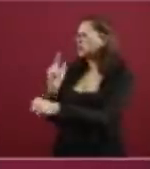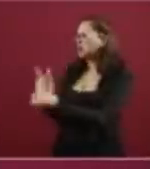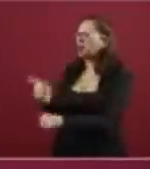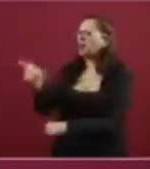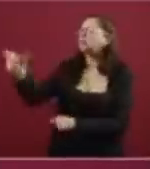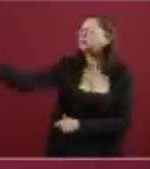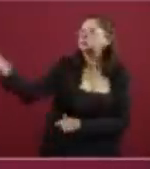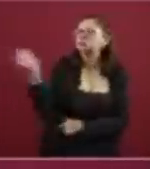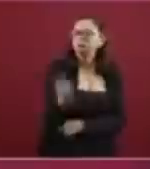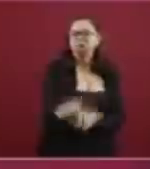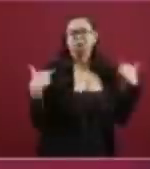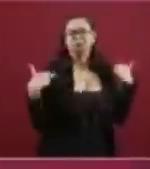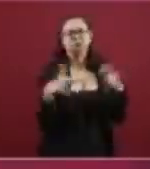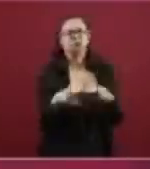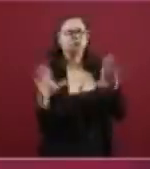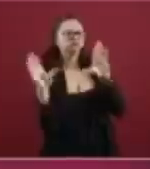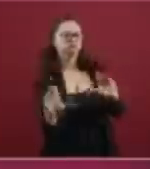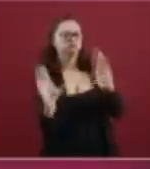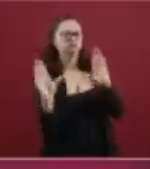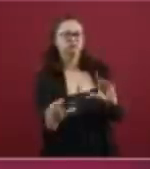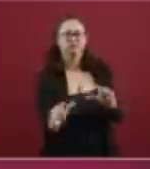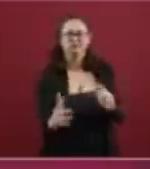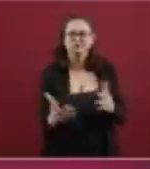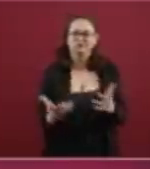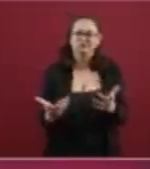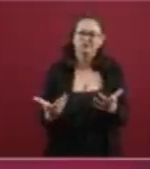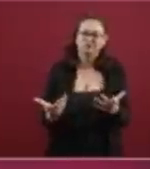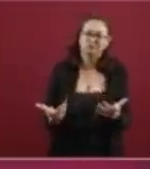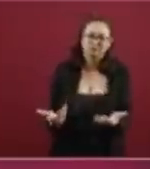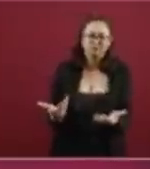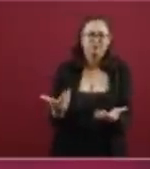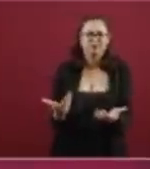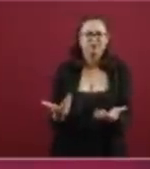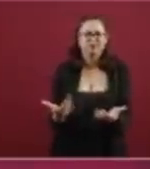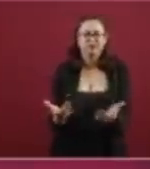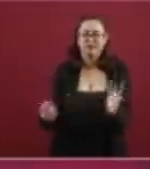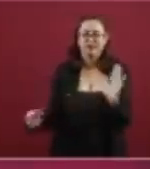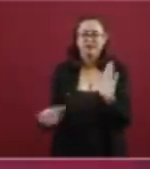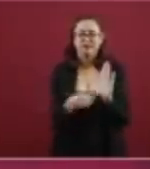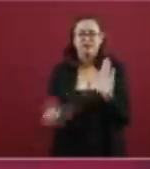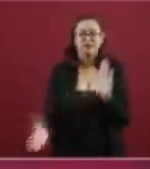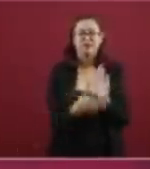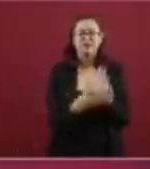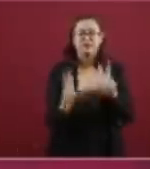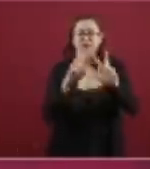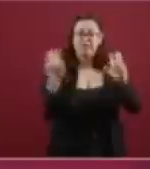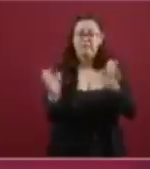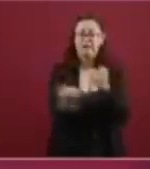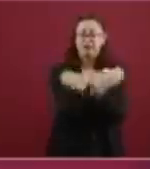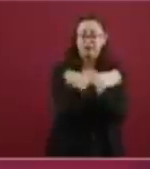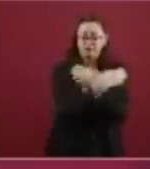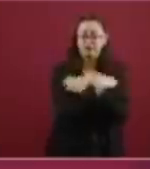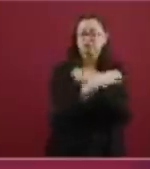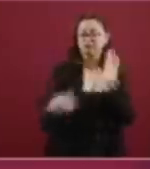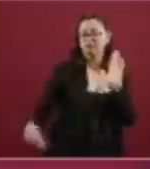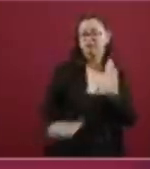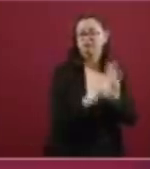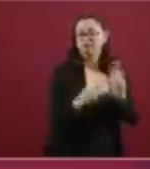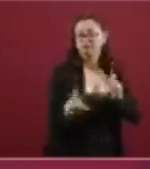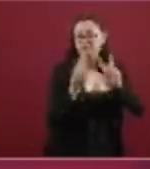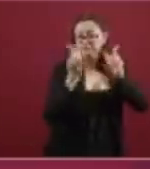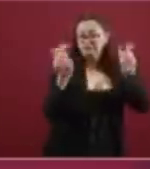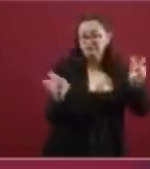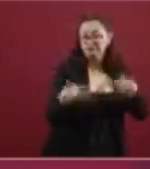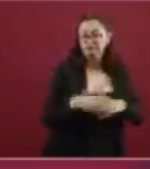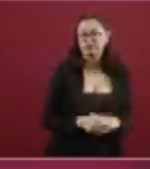Y hay un tema ahí en la reforma educativa sobre esto, sobre